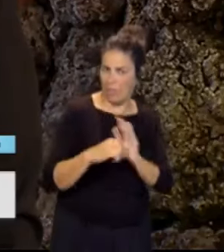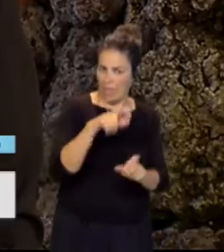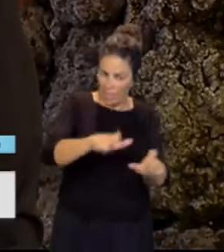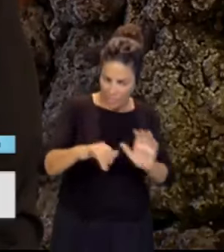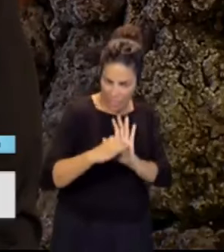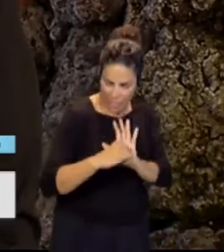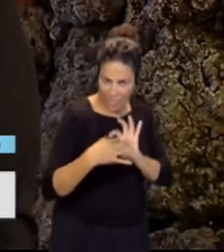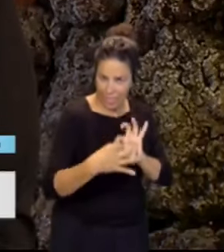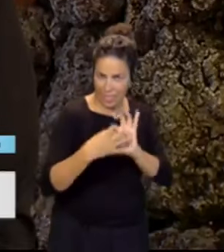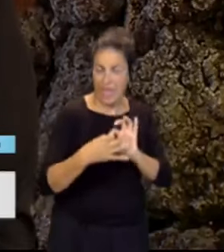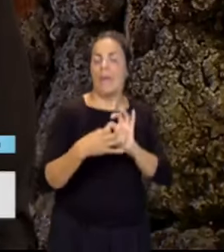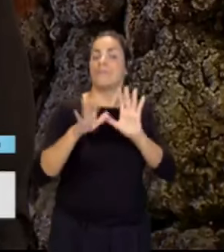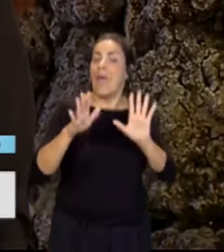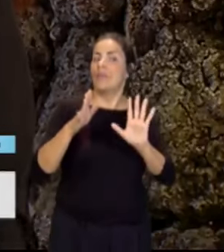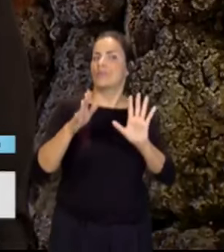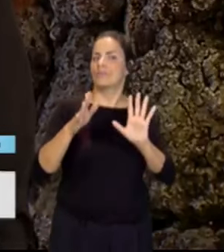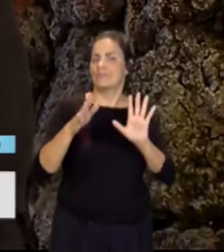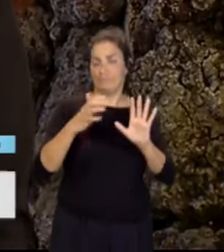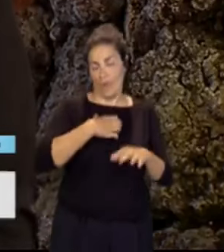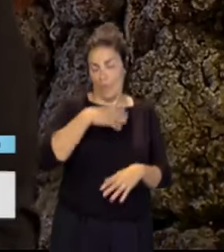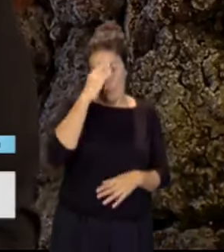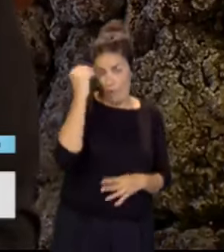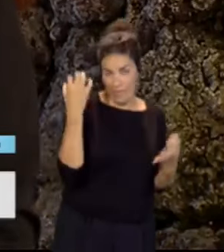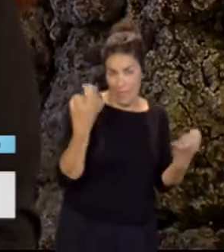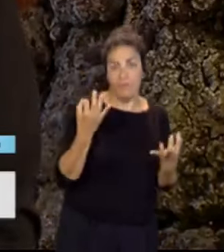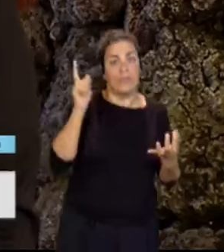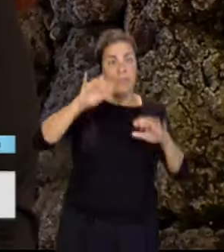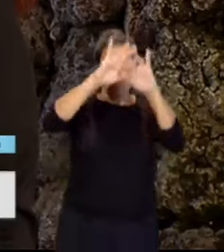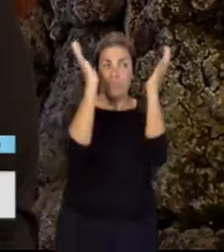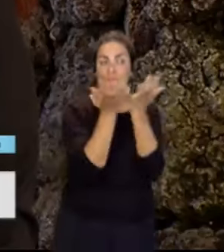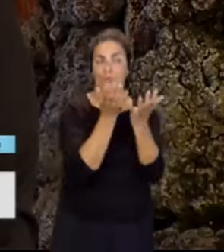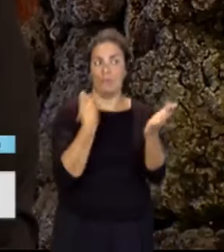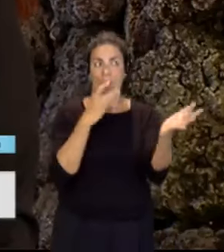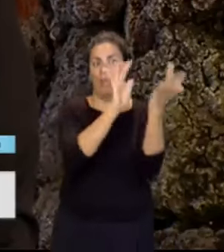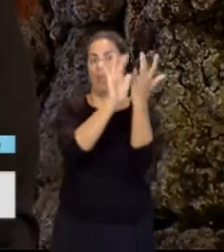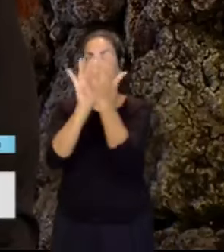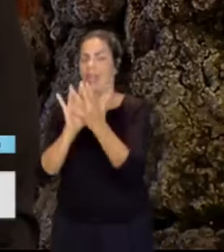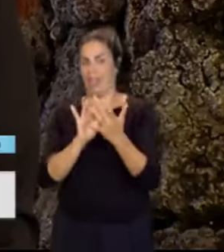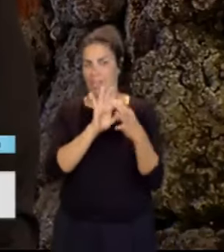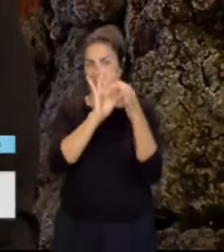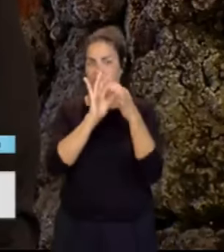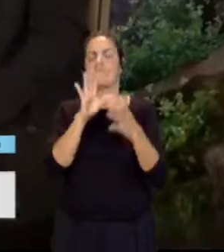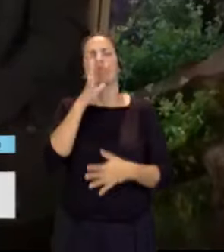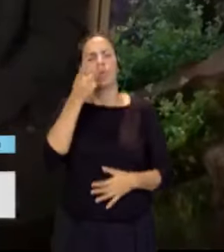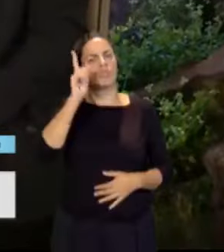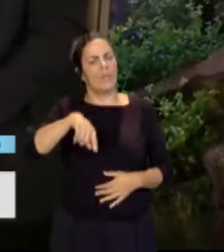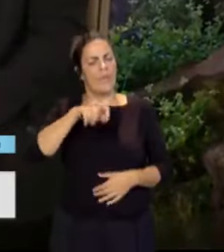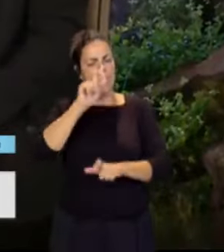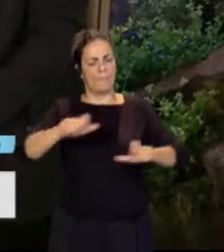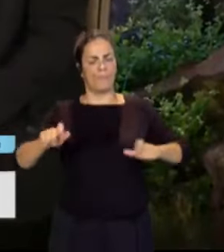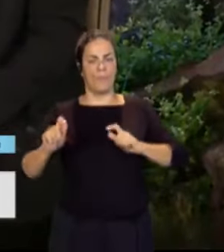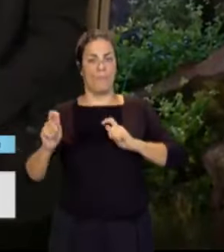olvidarnos que que también estamos conectados al mundo entonces por eso también tenemos a periodistas eh